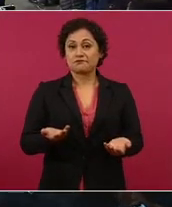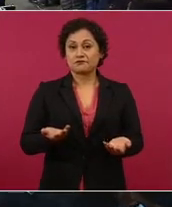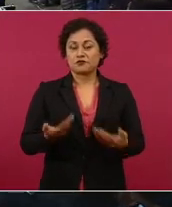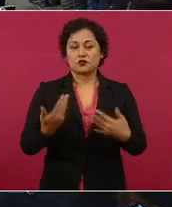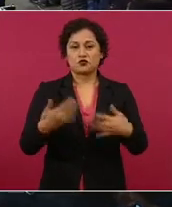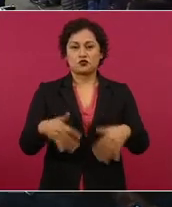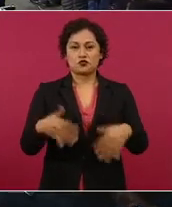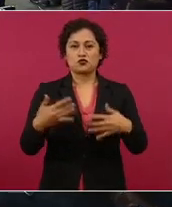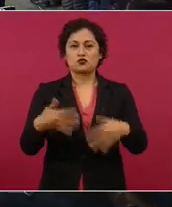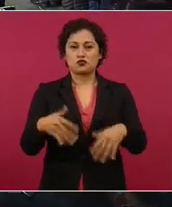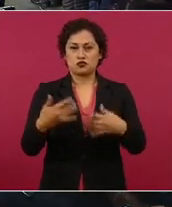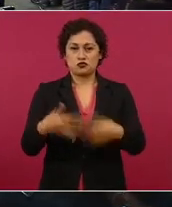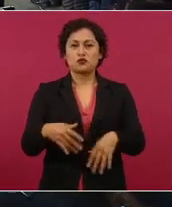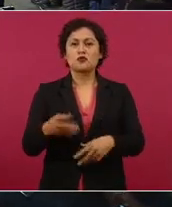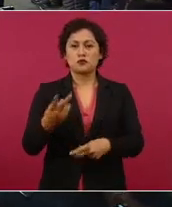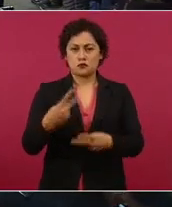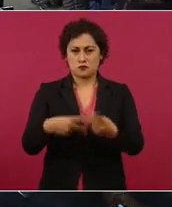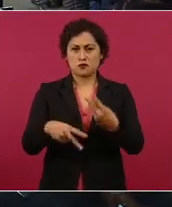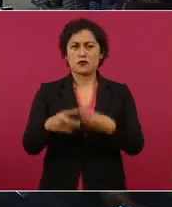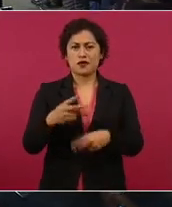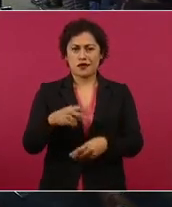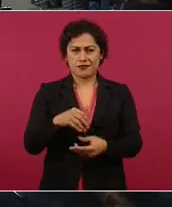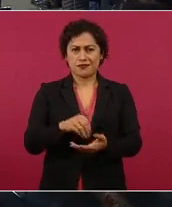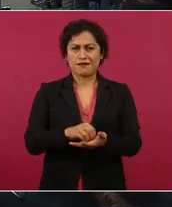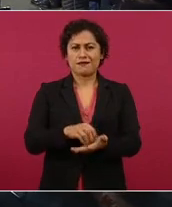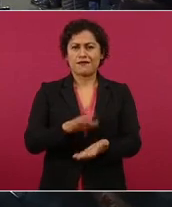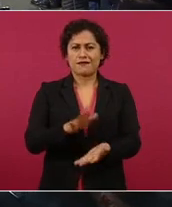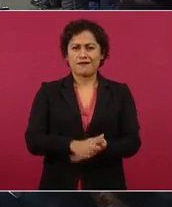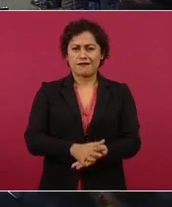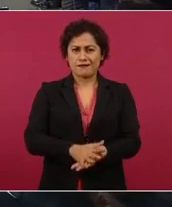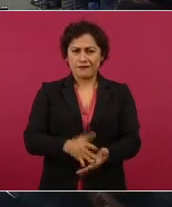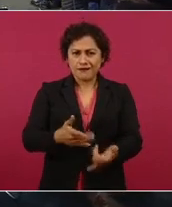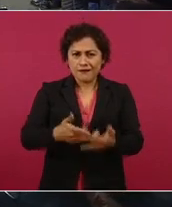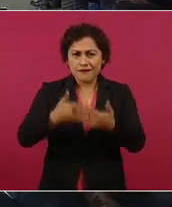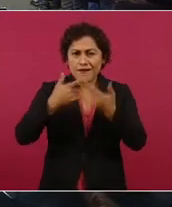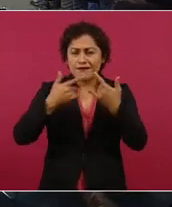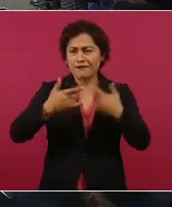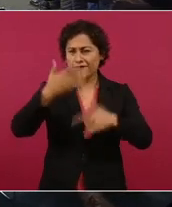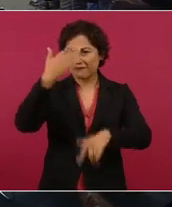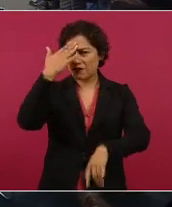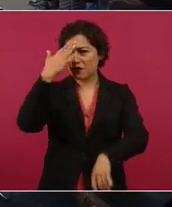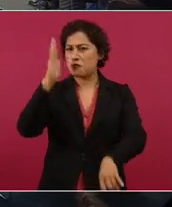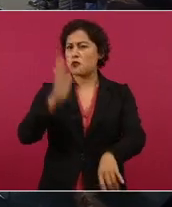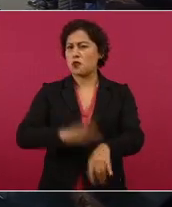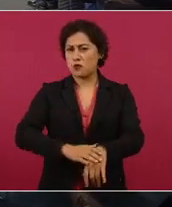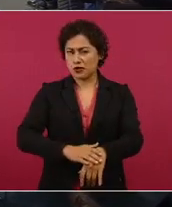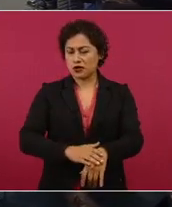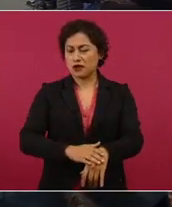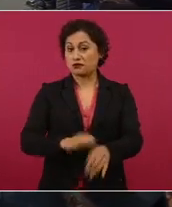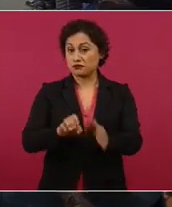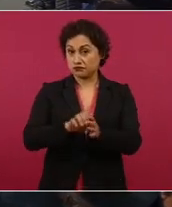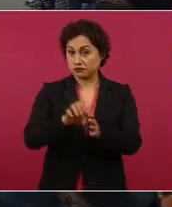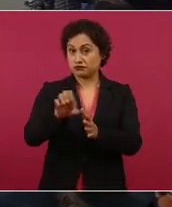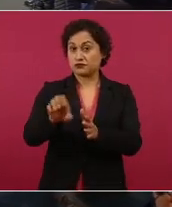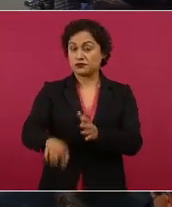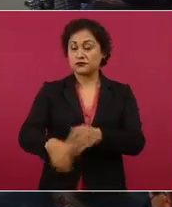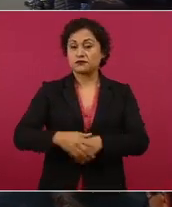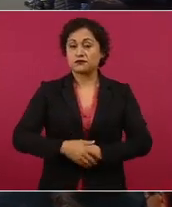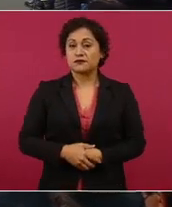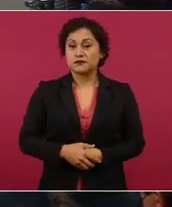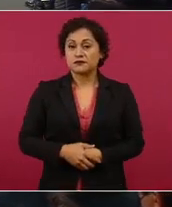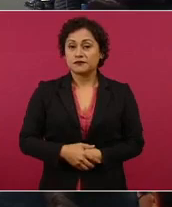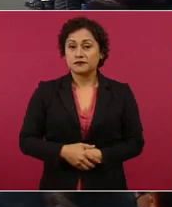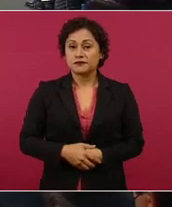citas históricas, como la elección del